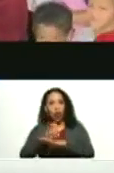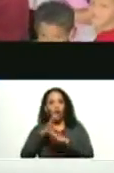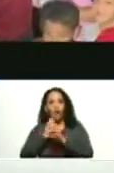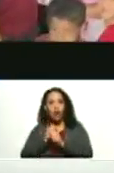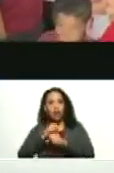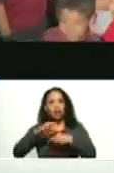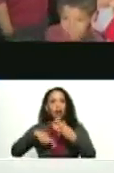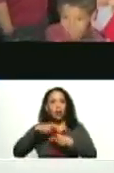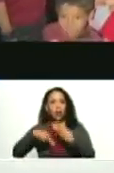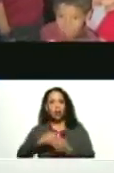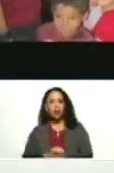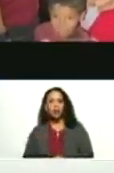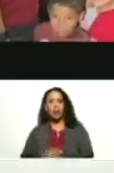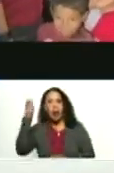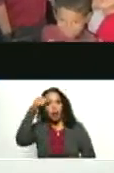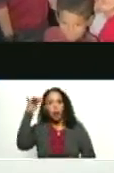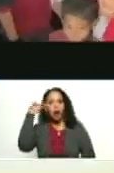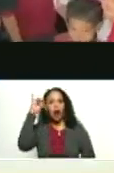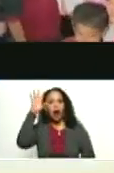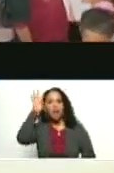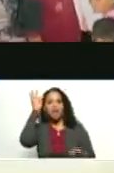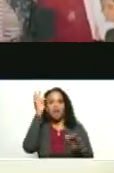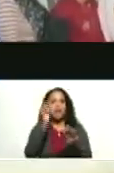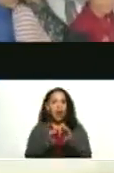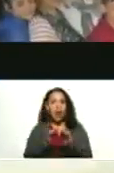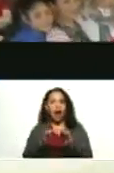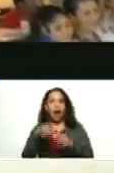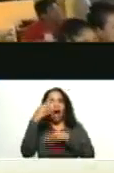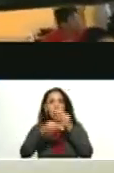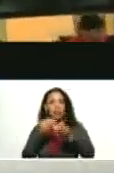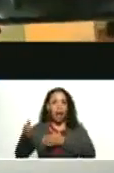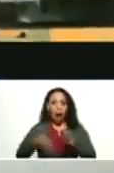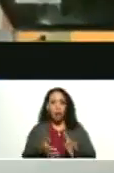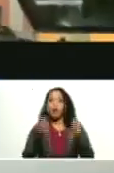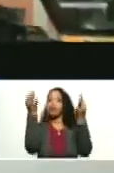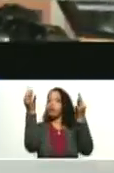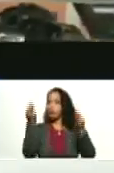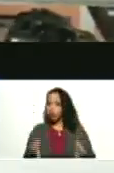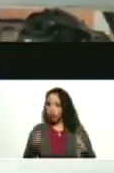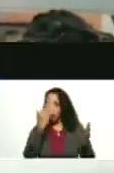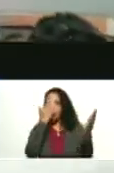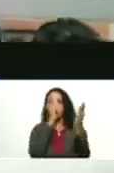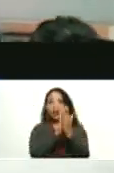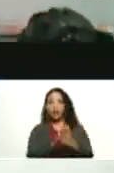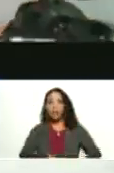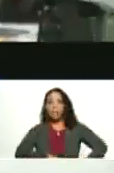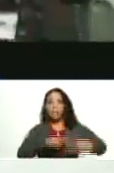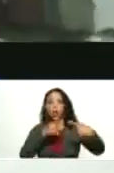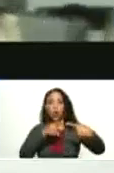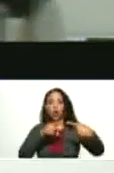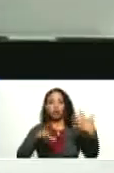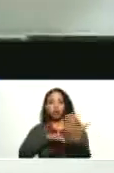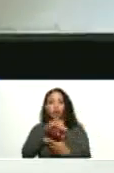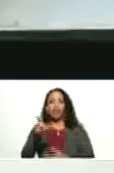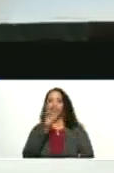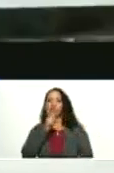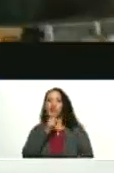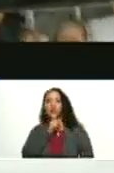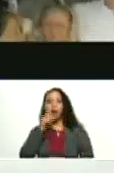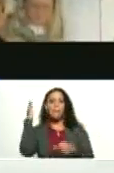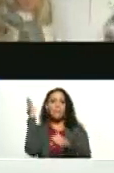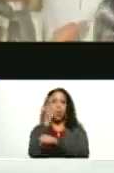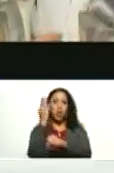en su revolución. El pueblo tiene la fe que van por el camino correcto enfrentando perturbaciones, dificultades,